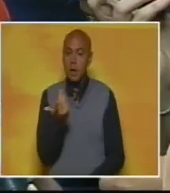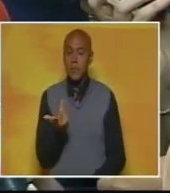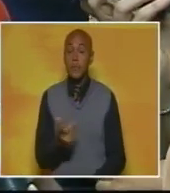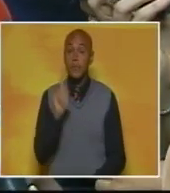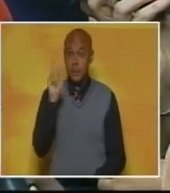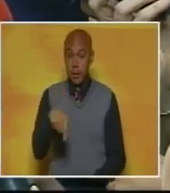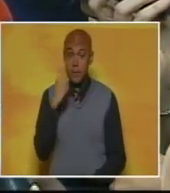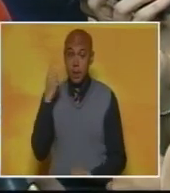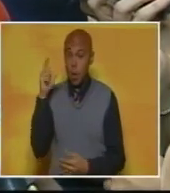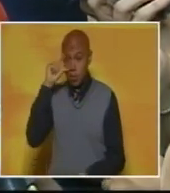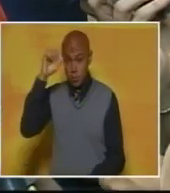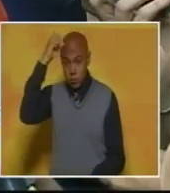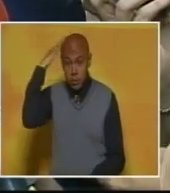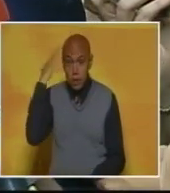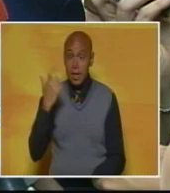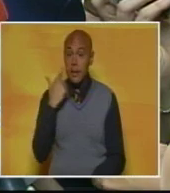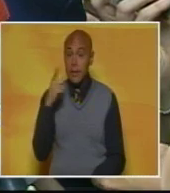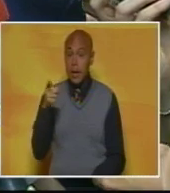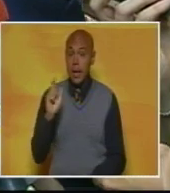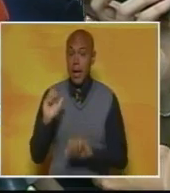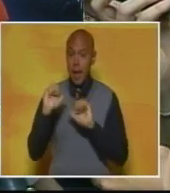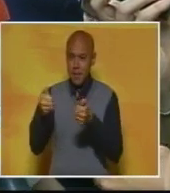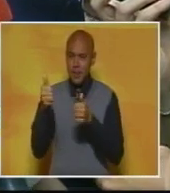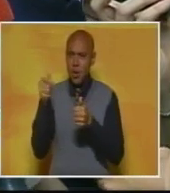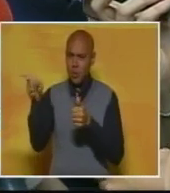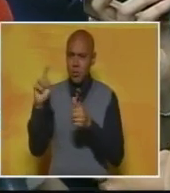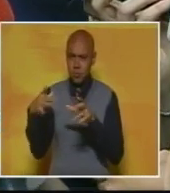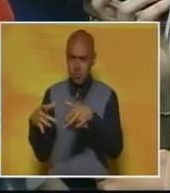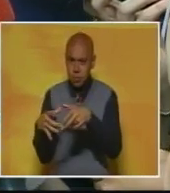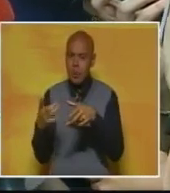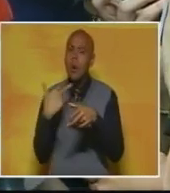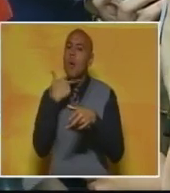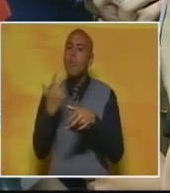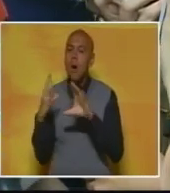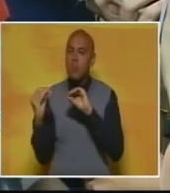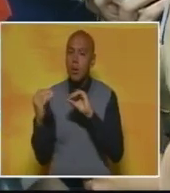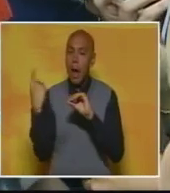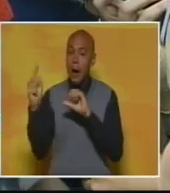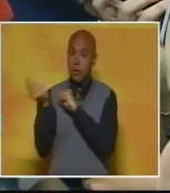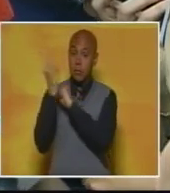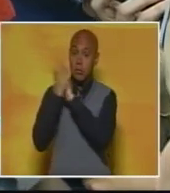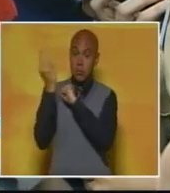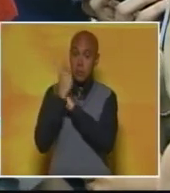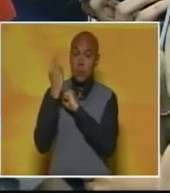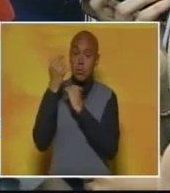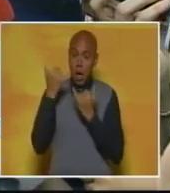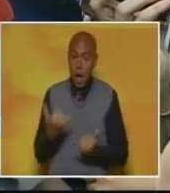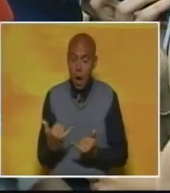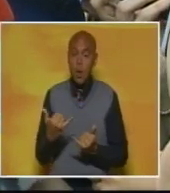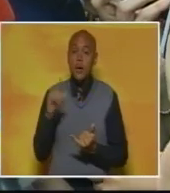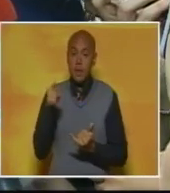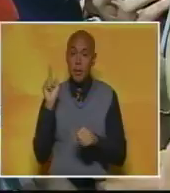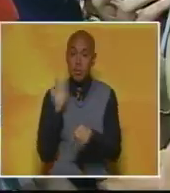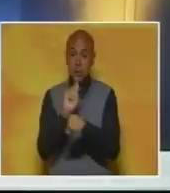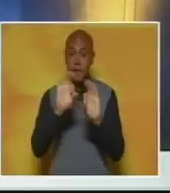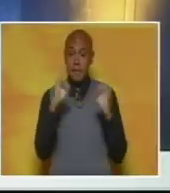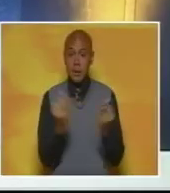El parlamentario, que desde que presentó el audio de la conversación con Noriega es víctima de amenazas que han llegado también a su